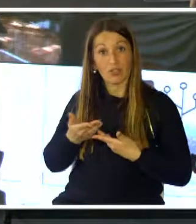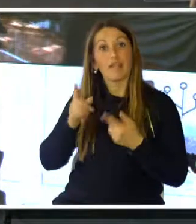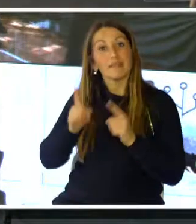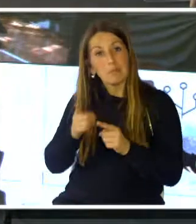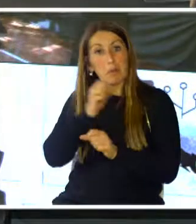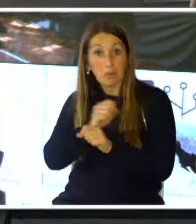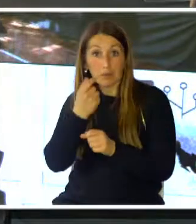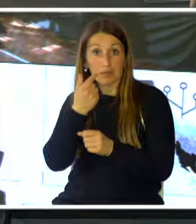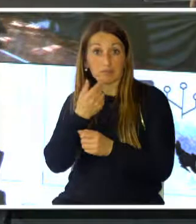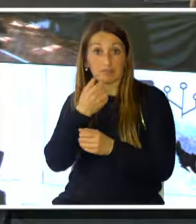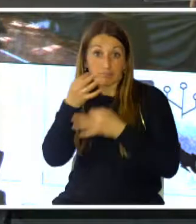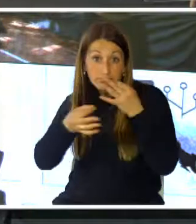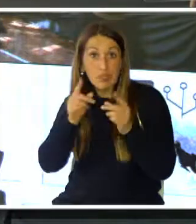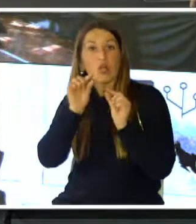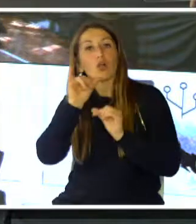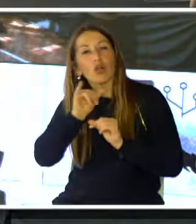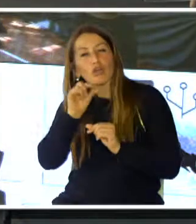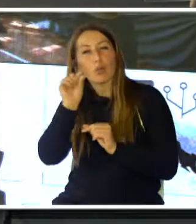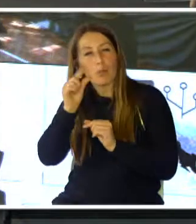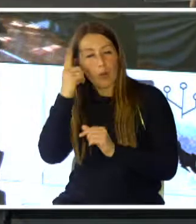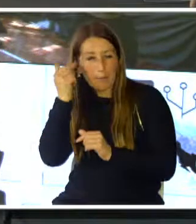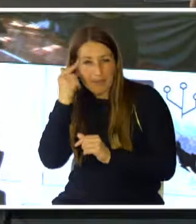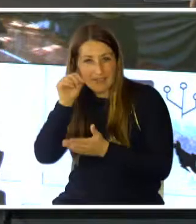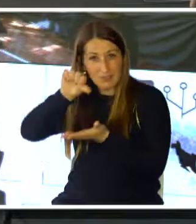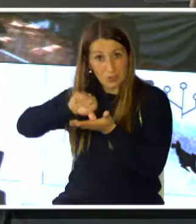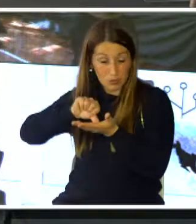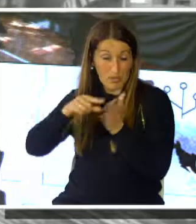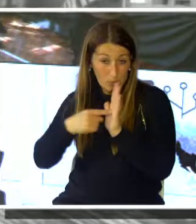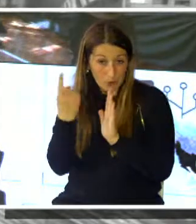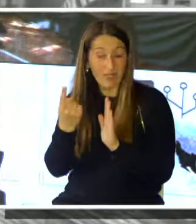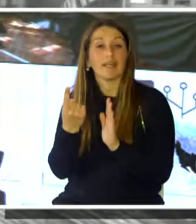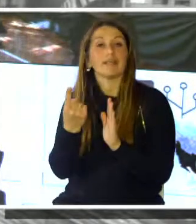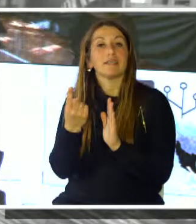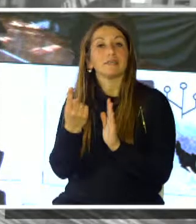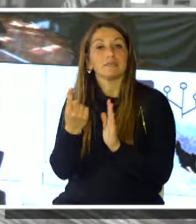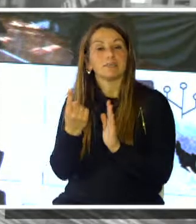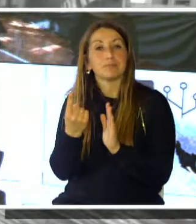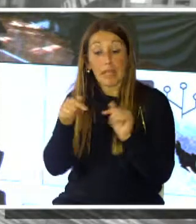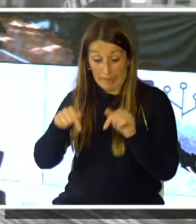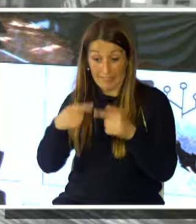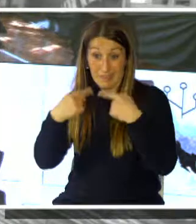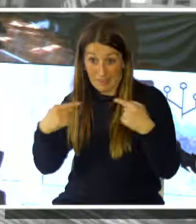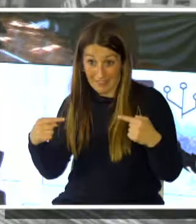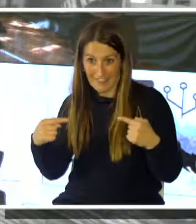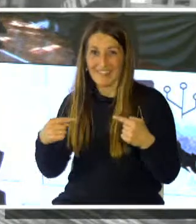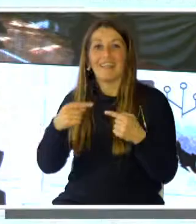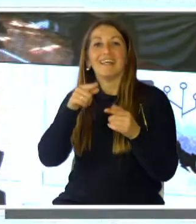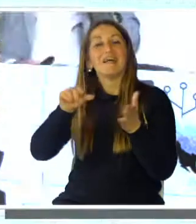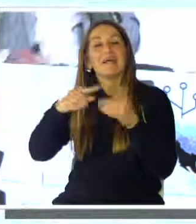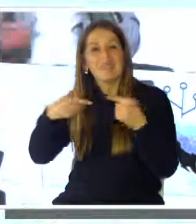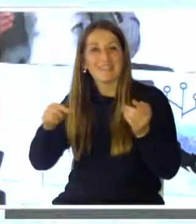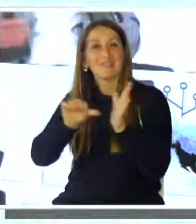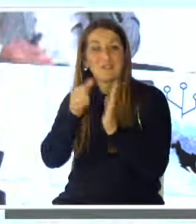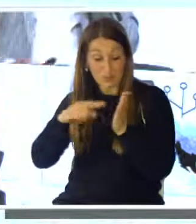y encontrar un poco la experiencia de la zona buenos aires esta materia en la materia de ciudades inteligentes